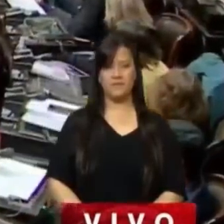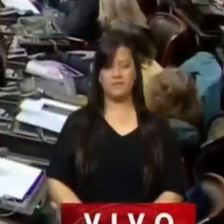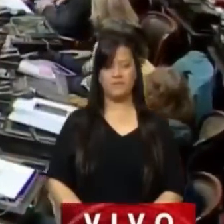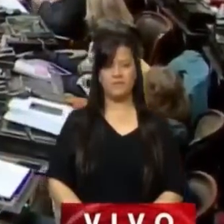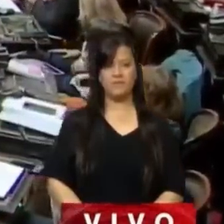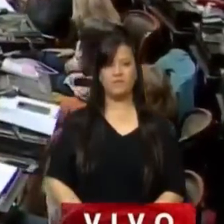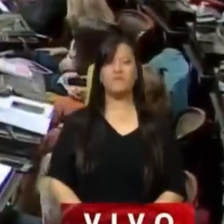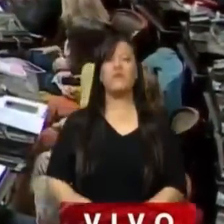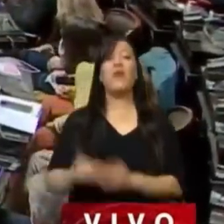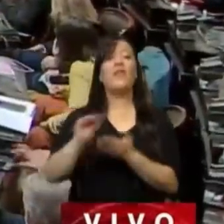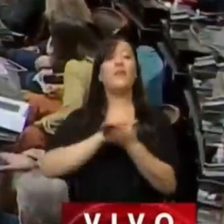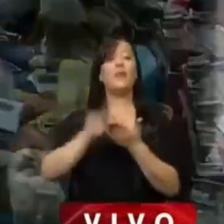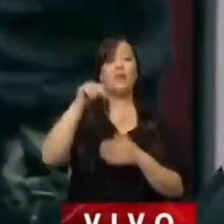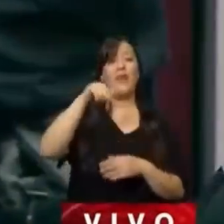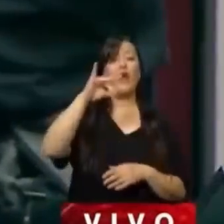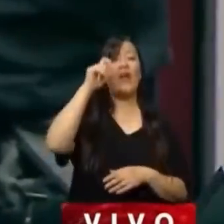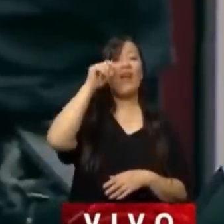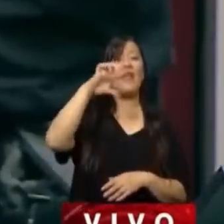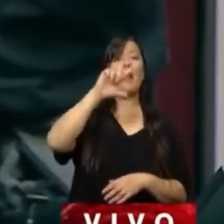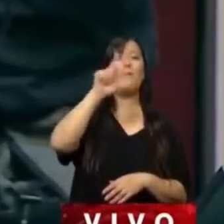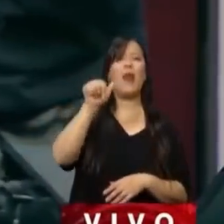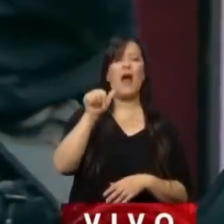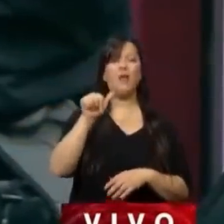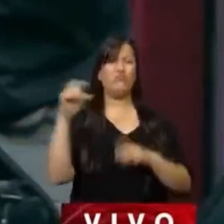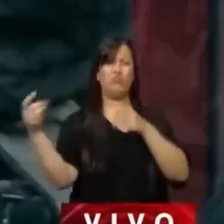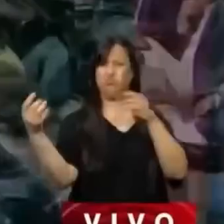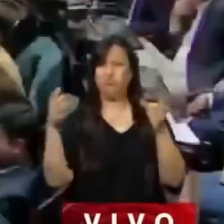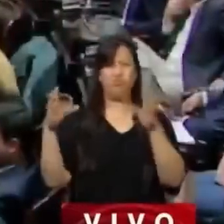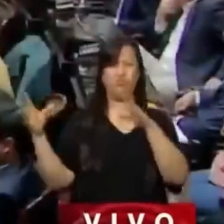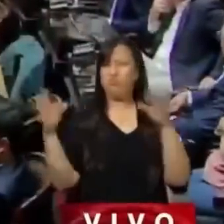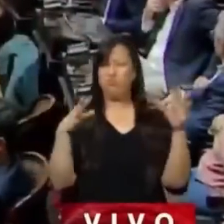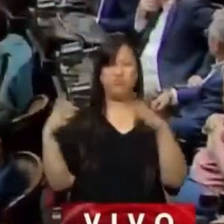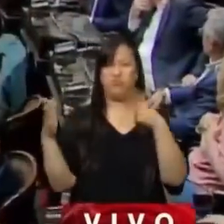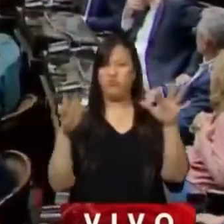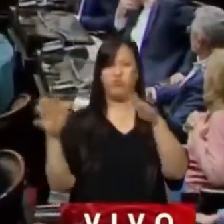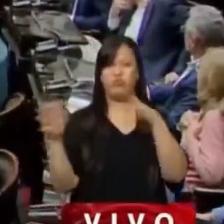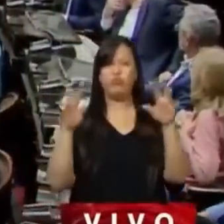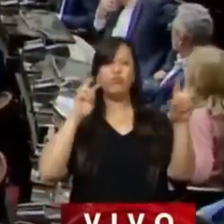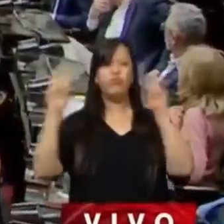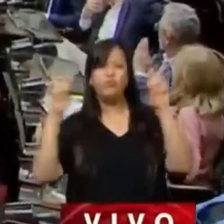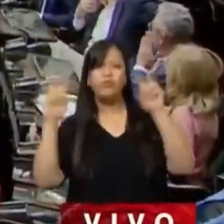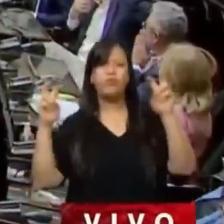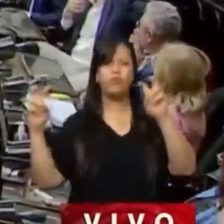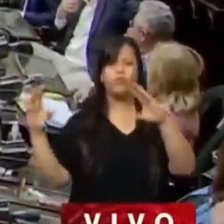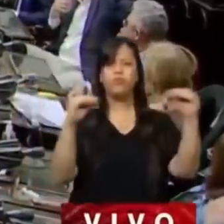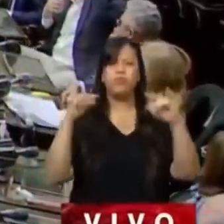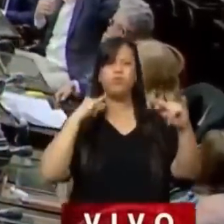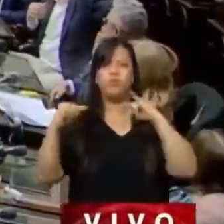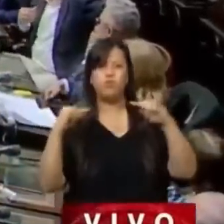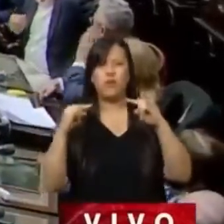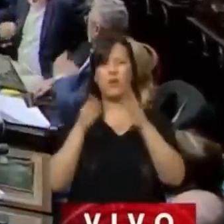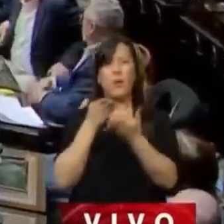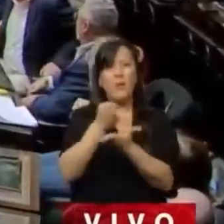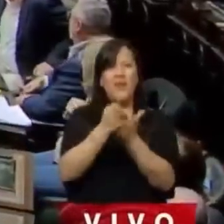Diputada del Pla, en uso de la palabra. Diputado Milei. Les pido silencio a los señores